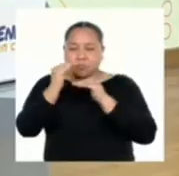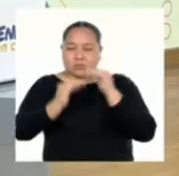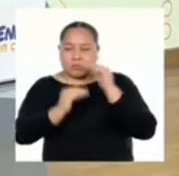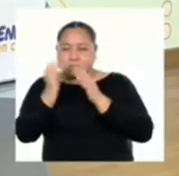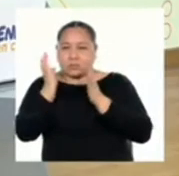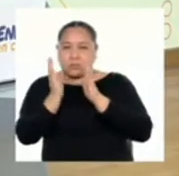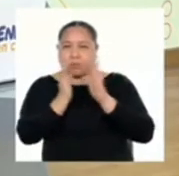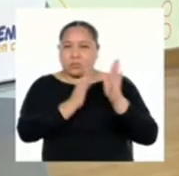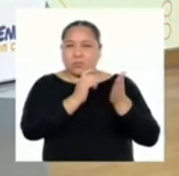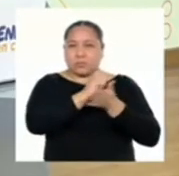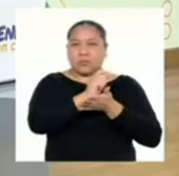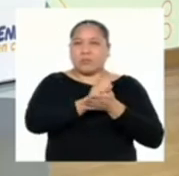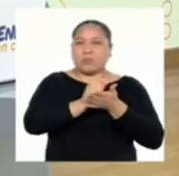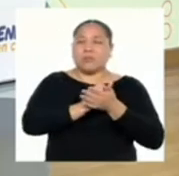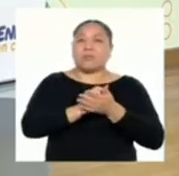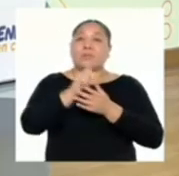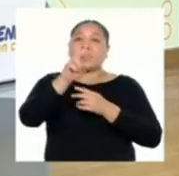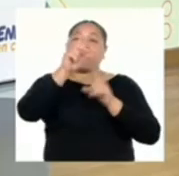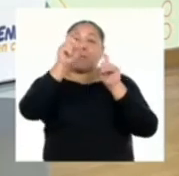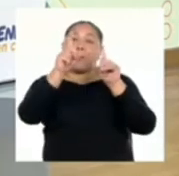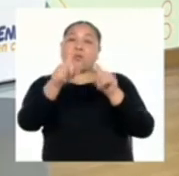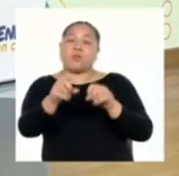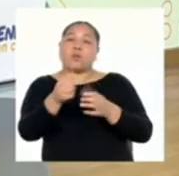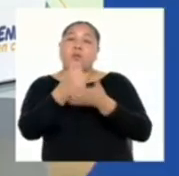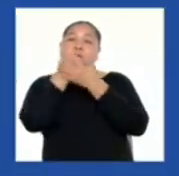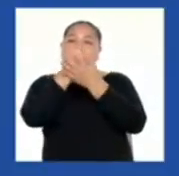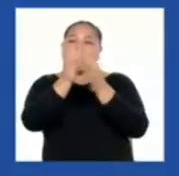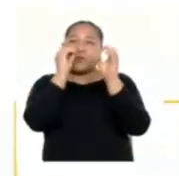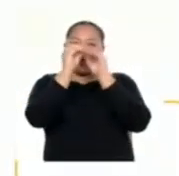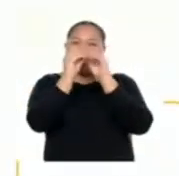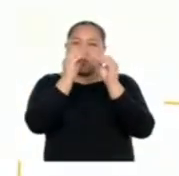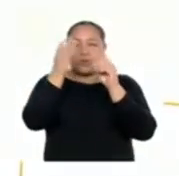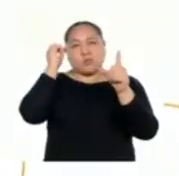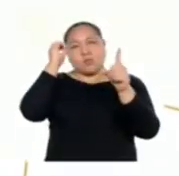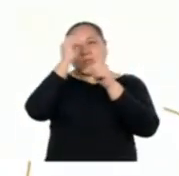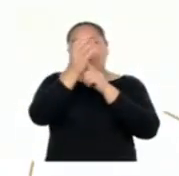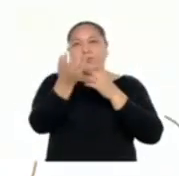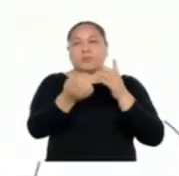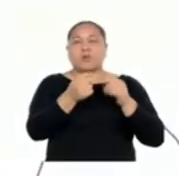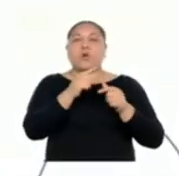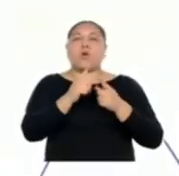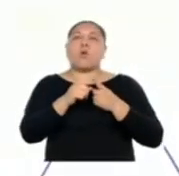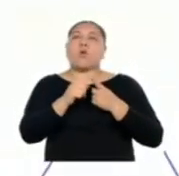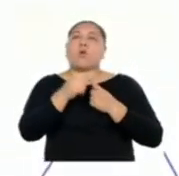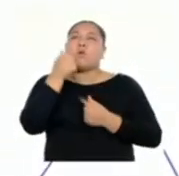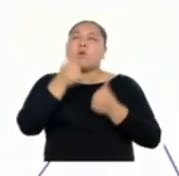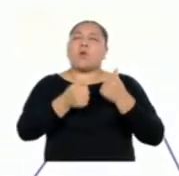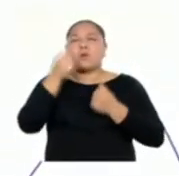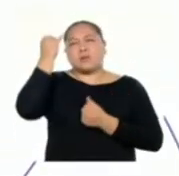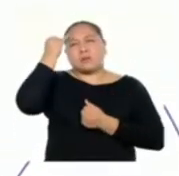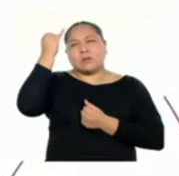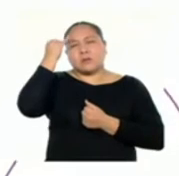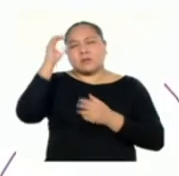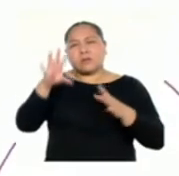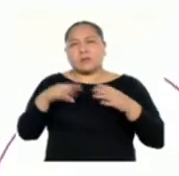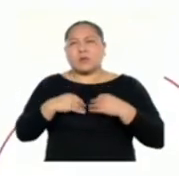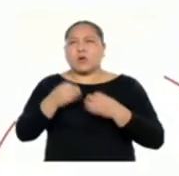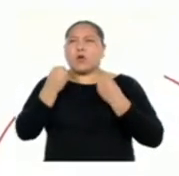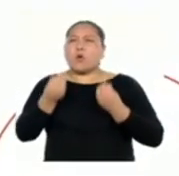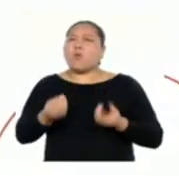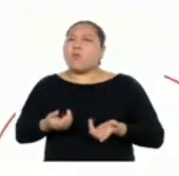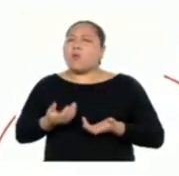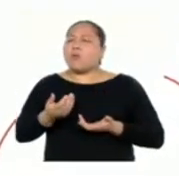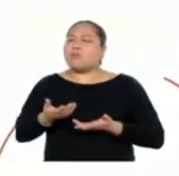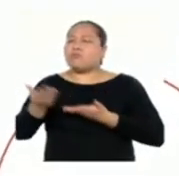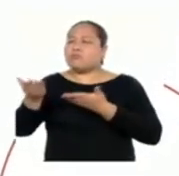reto. Las siguientes preguntas te ayudarán a resolver dicho reto. ¿Qué postura se asume frente a la pregunta sobre cómo fue